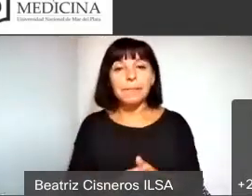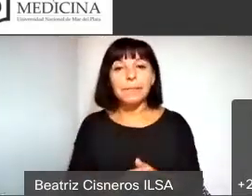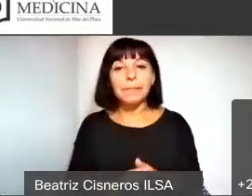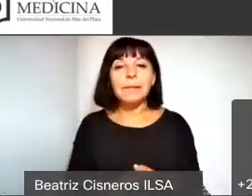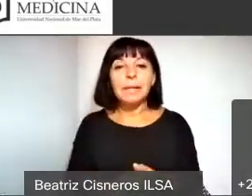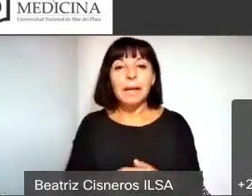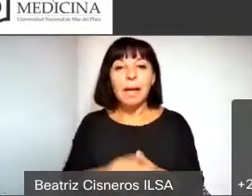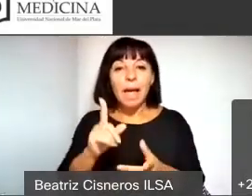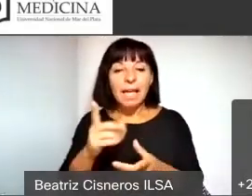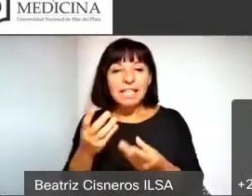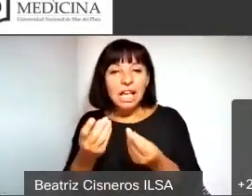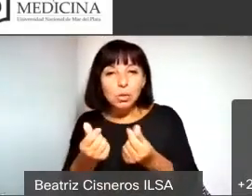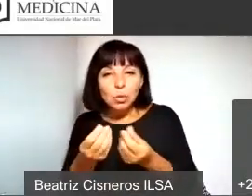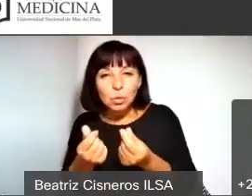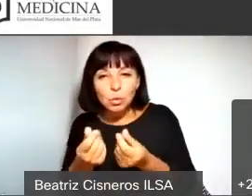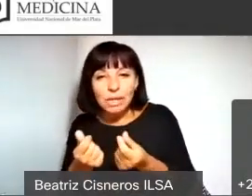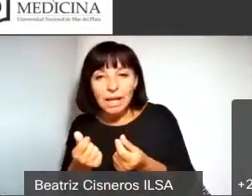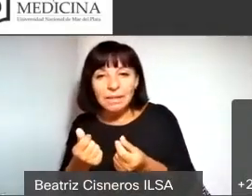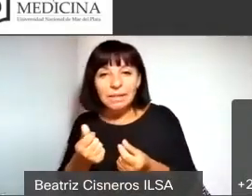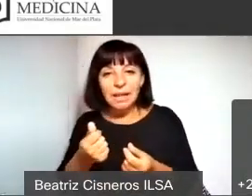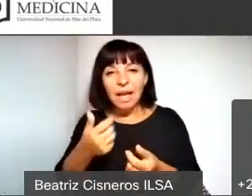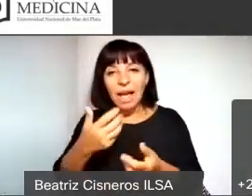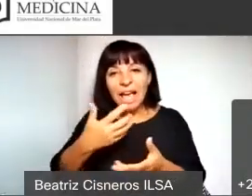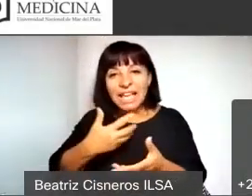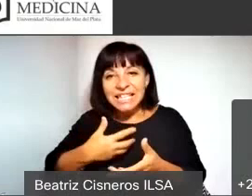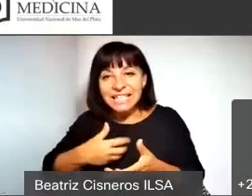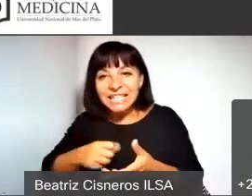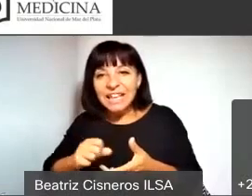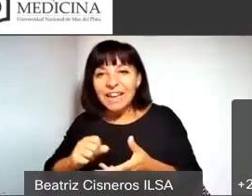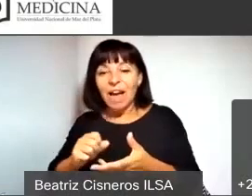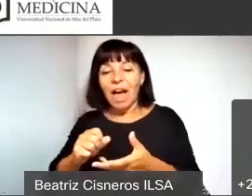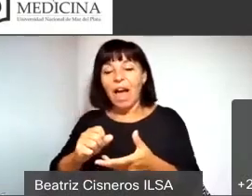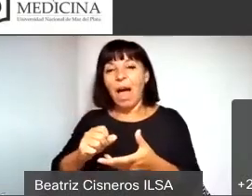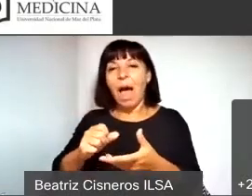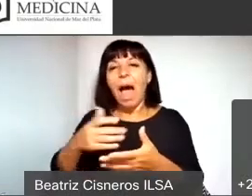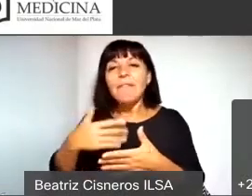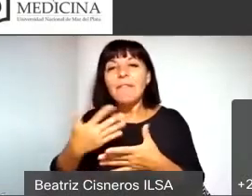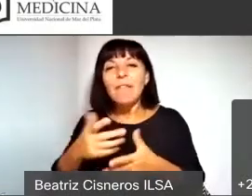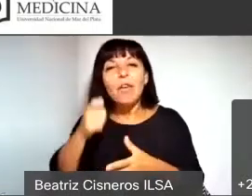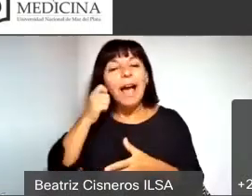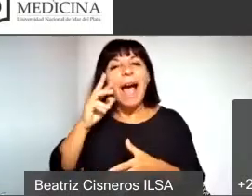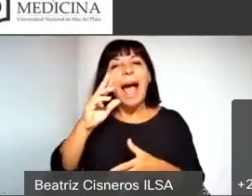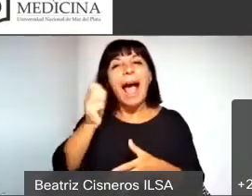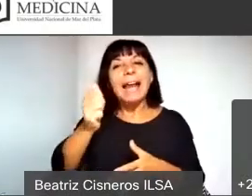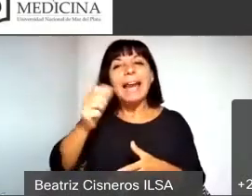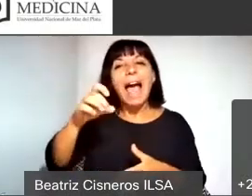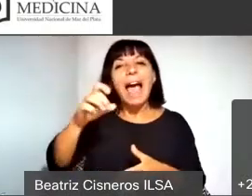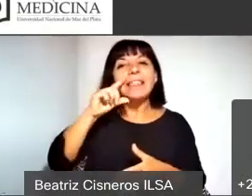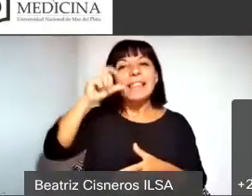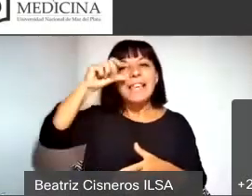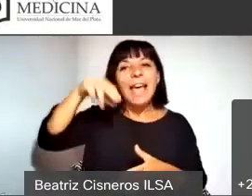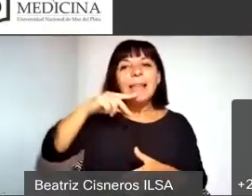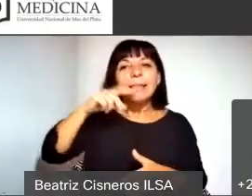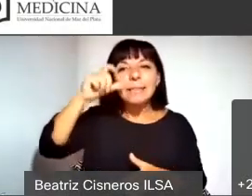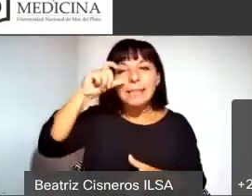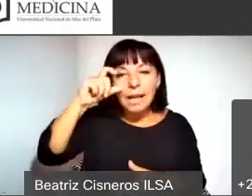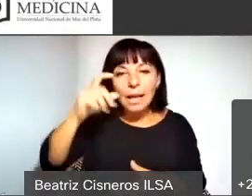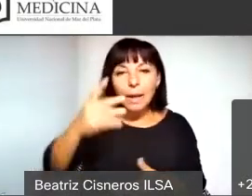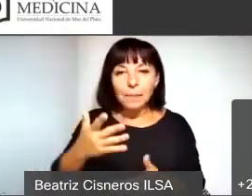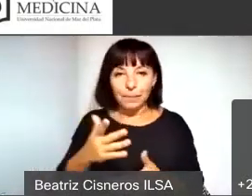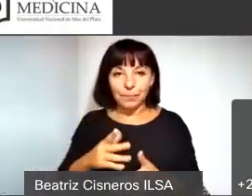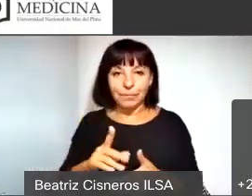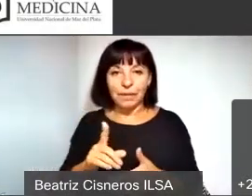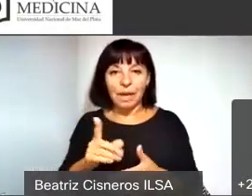esa sustancia es transportada en favor de su gradiente. ¿Eso qué quiere decir? Que la sustancia va a pasar de un lado